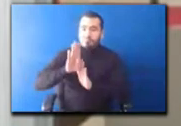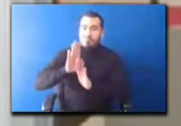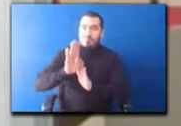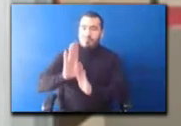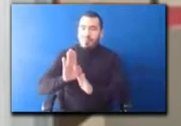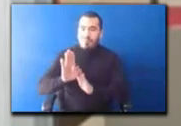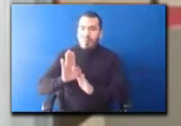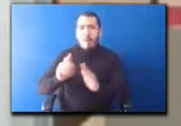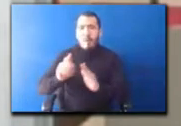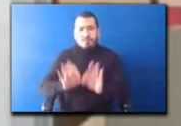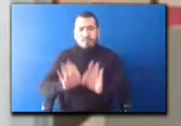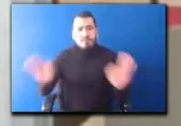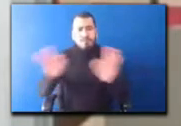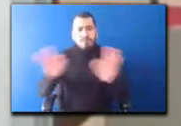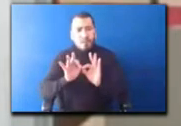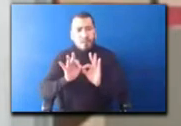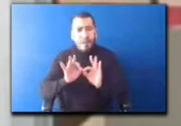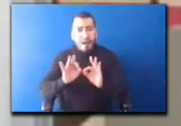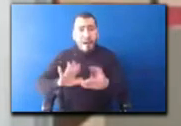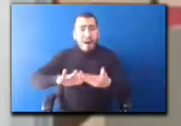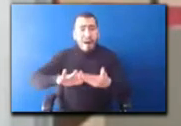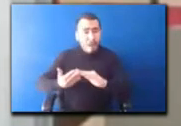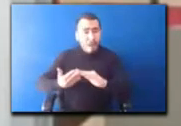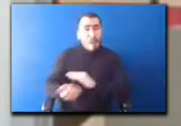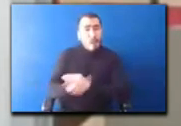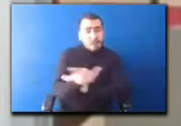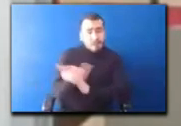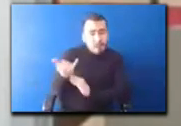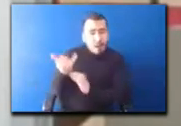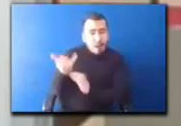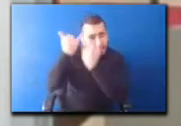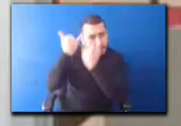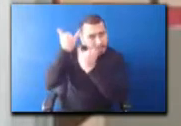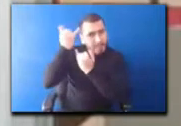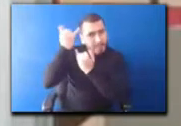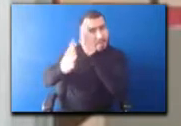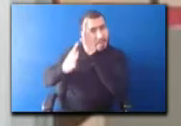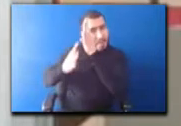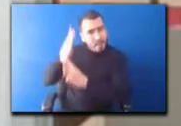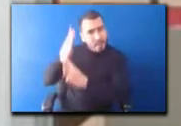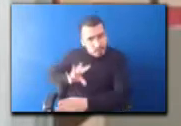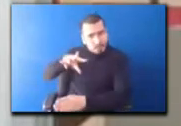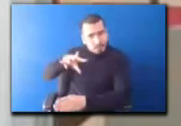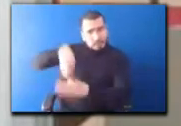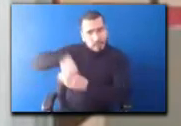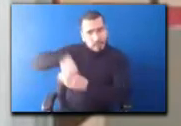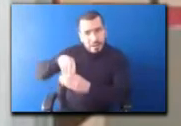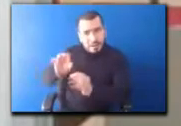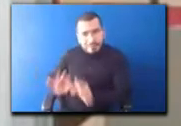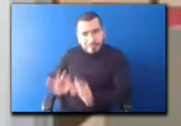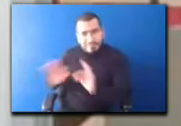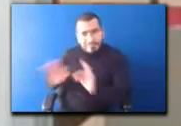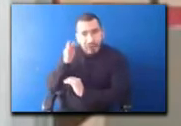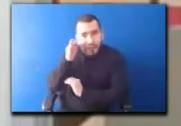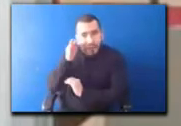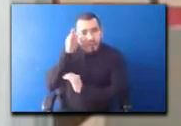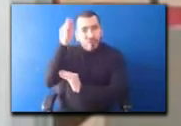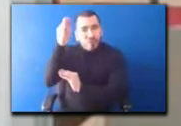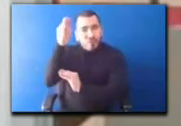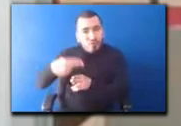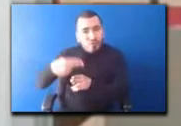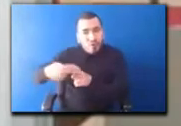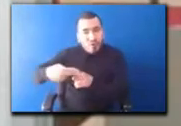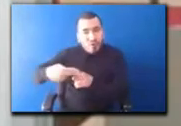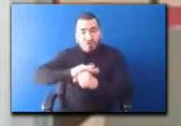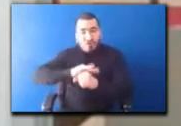parte realmente de una comunidad innovadora, que es lo que va a girar en el futuro cercano y pospandemia,